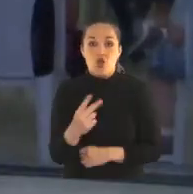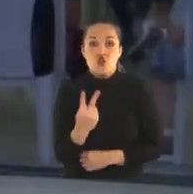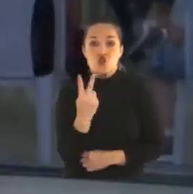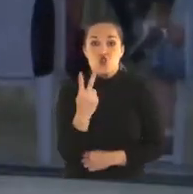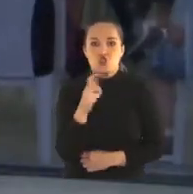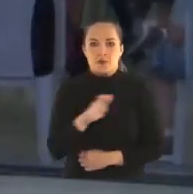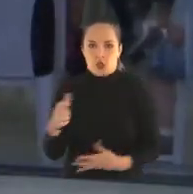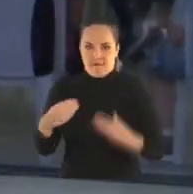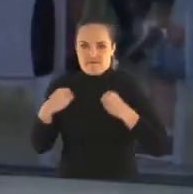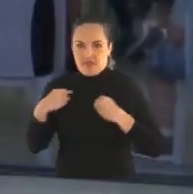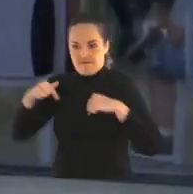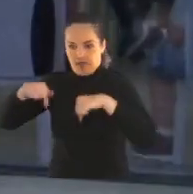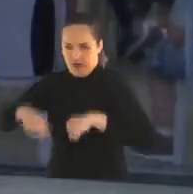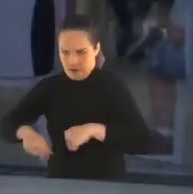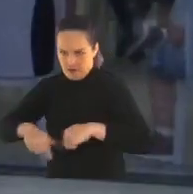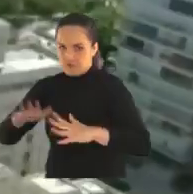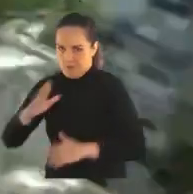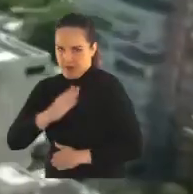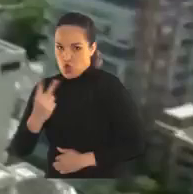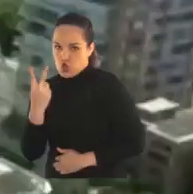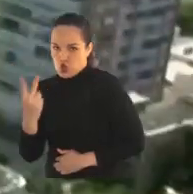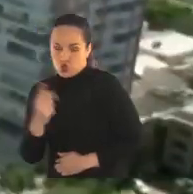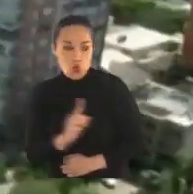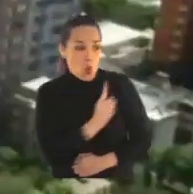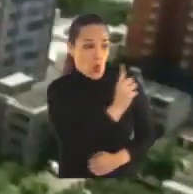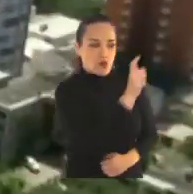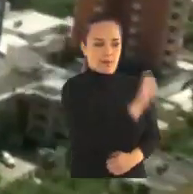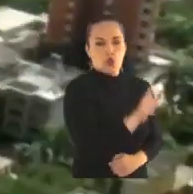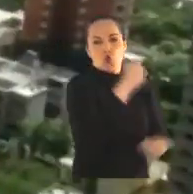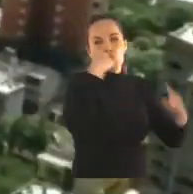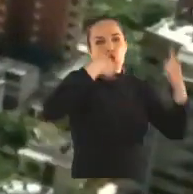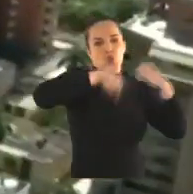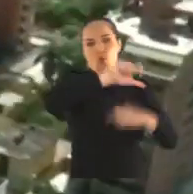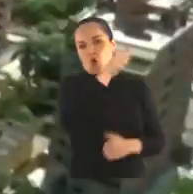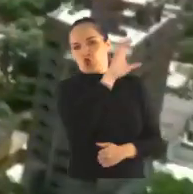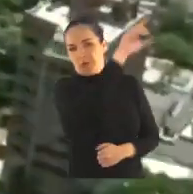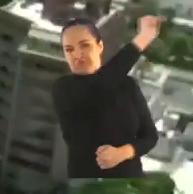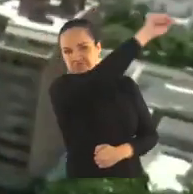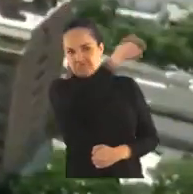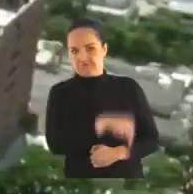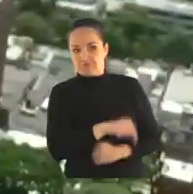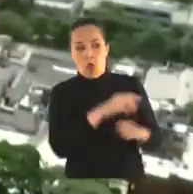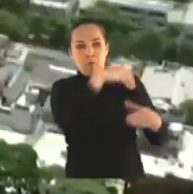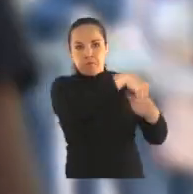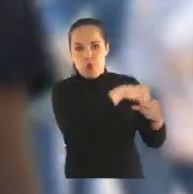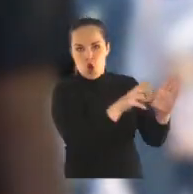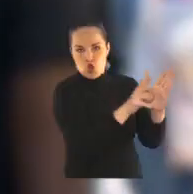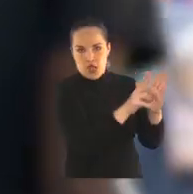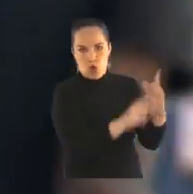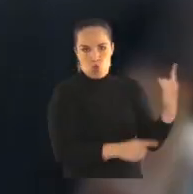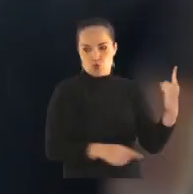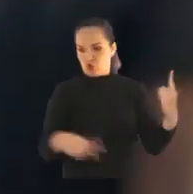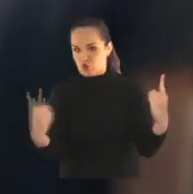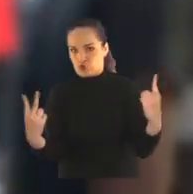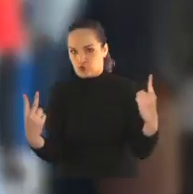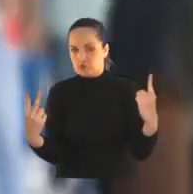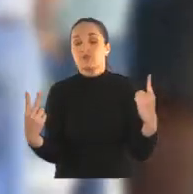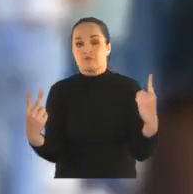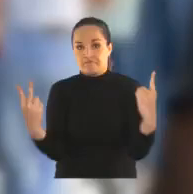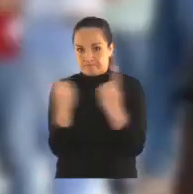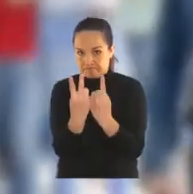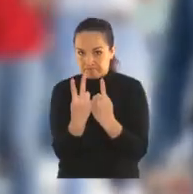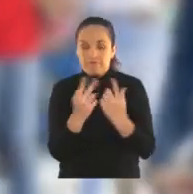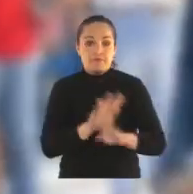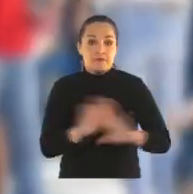locales y un ciudadano extranjero que está hospedándose aquí en barranquilla pues por estos días la secretaria de salud distrital aseguró que en cuanto se tuvo